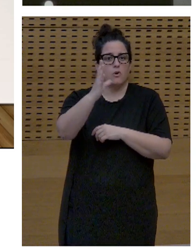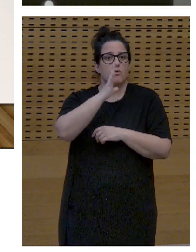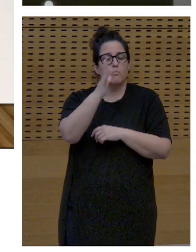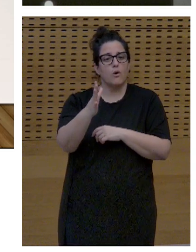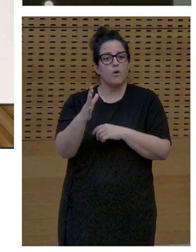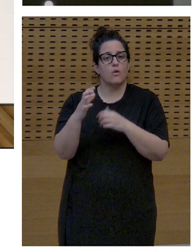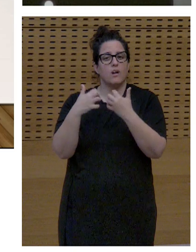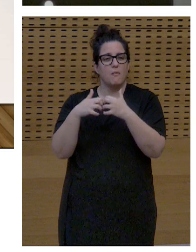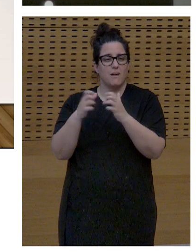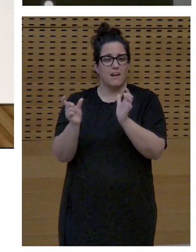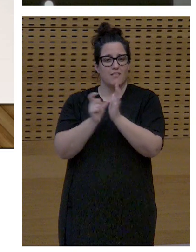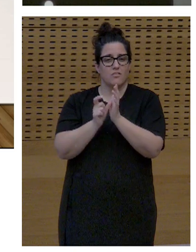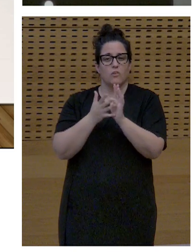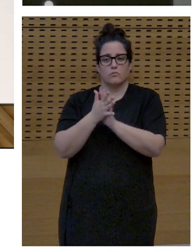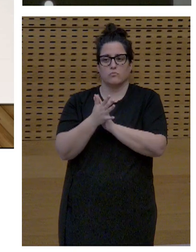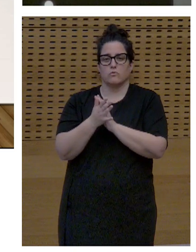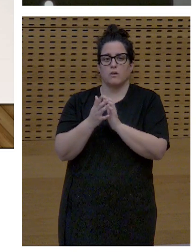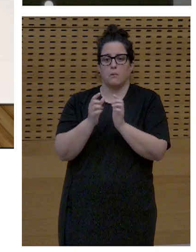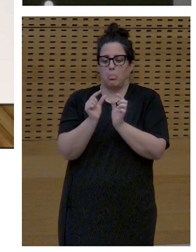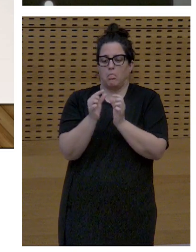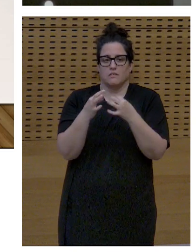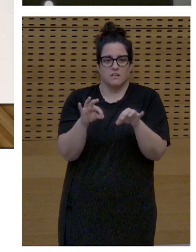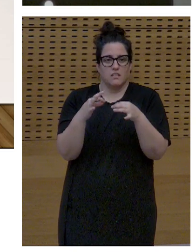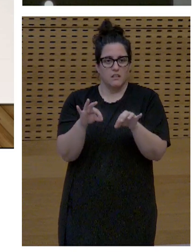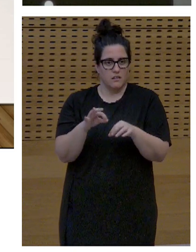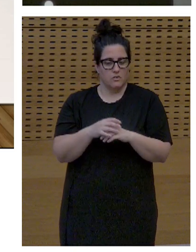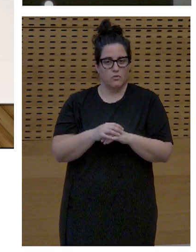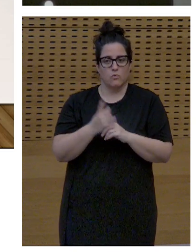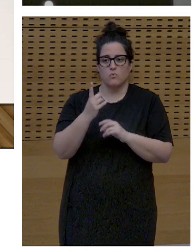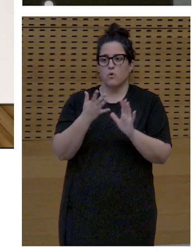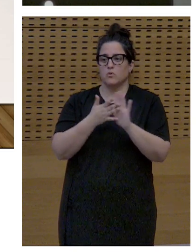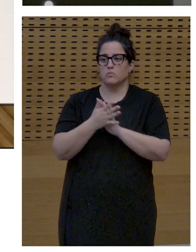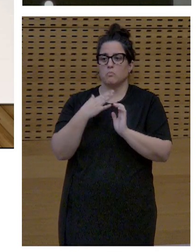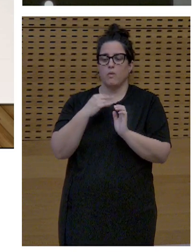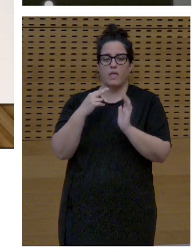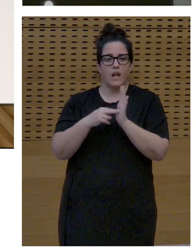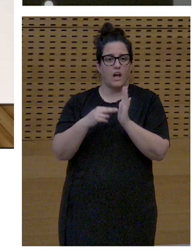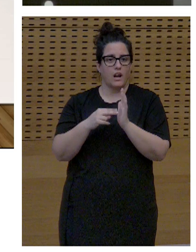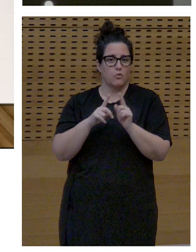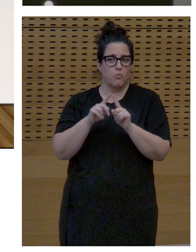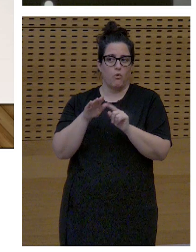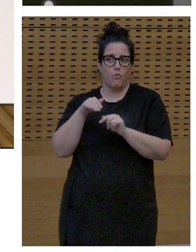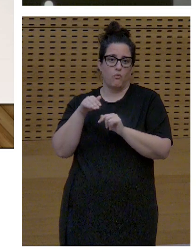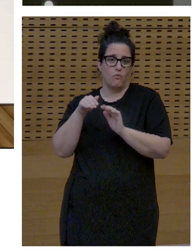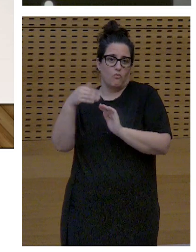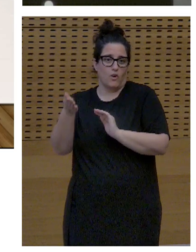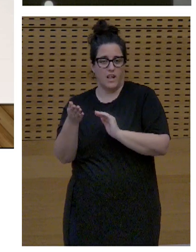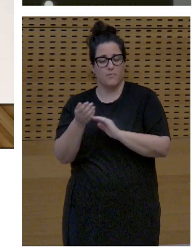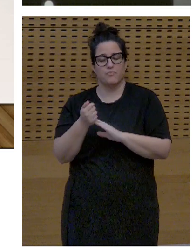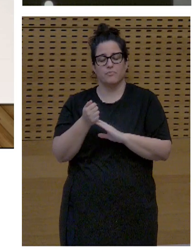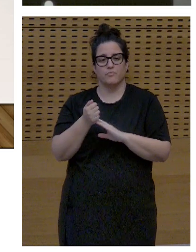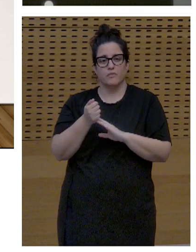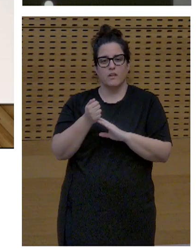son más sencillos, salió uno que se recargaba desde fuera, ahora hay unos sistemas muy complejos